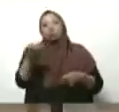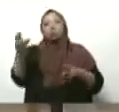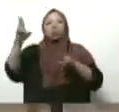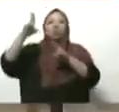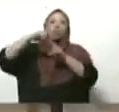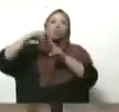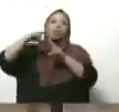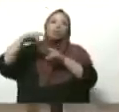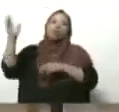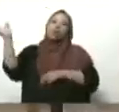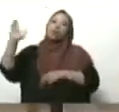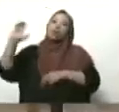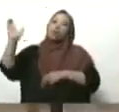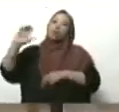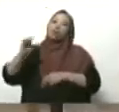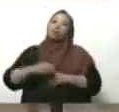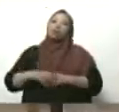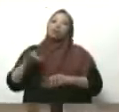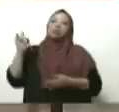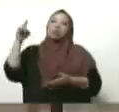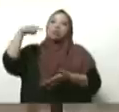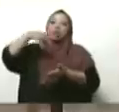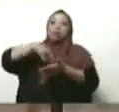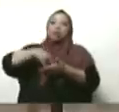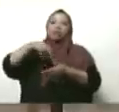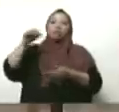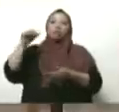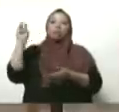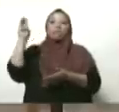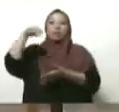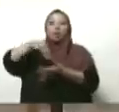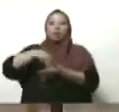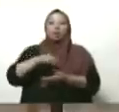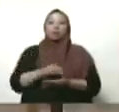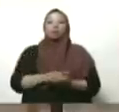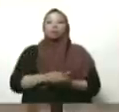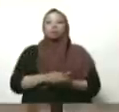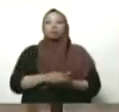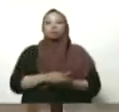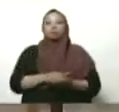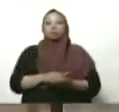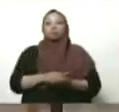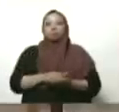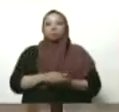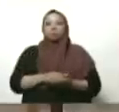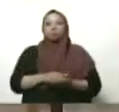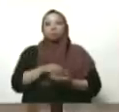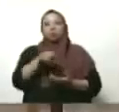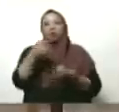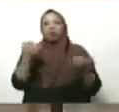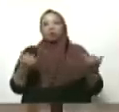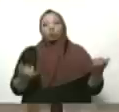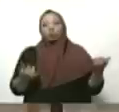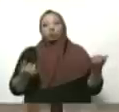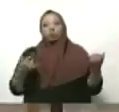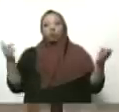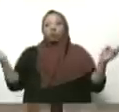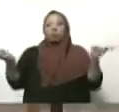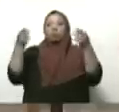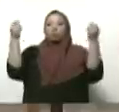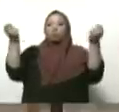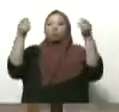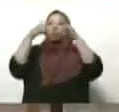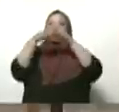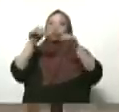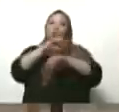capital carabobo y miranda en tal sentido pues esta campaña con